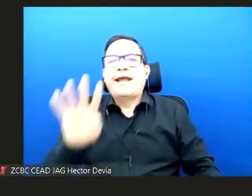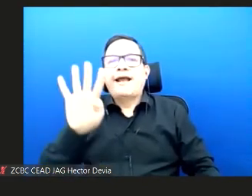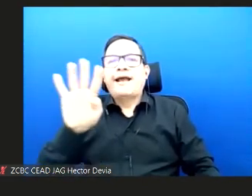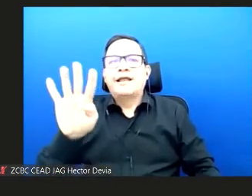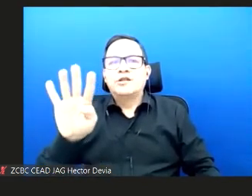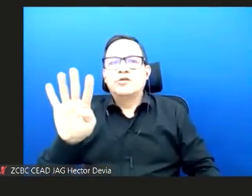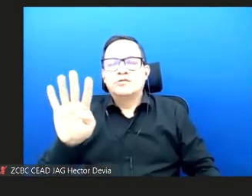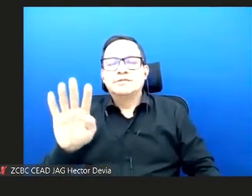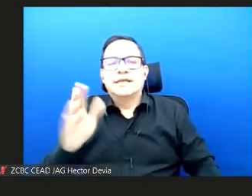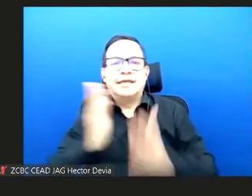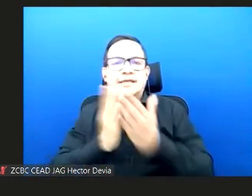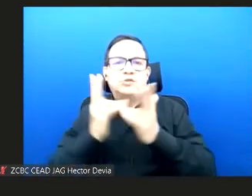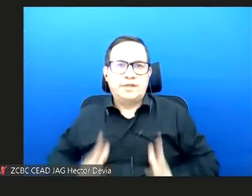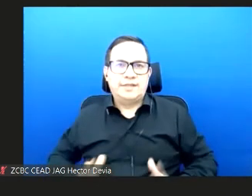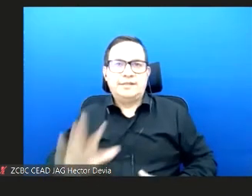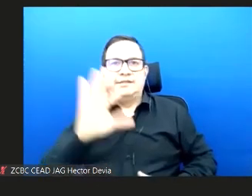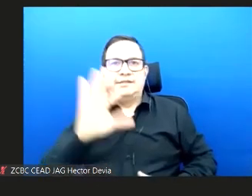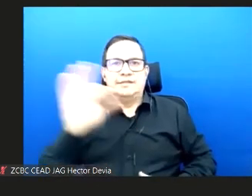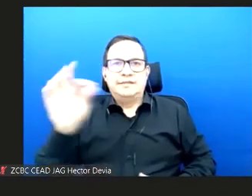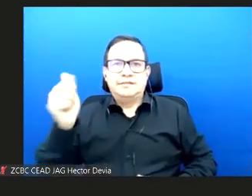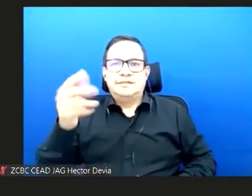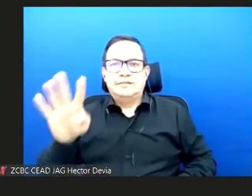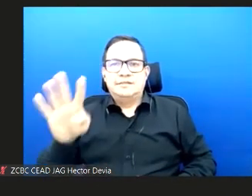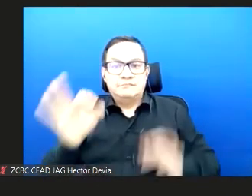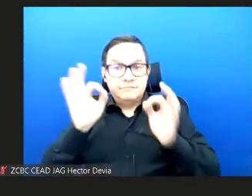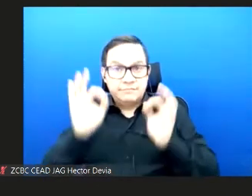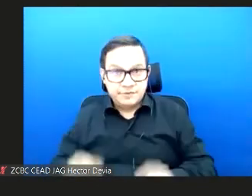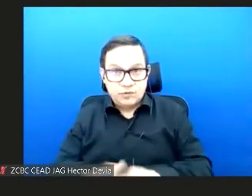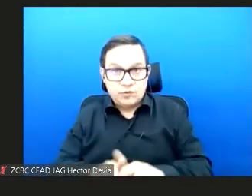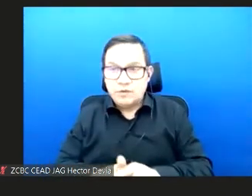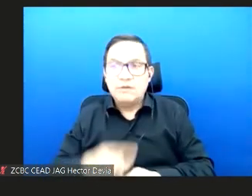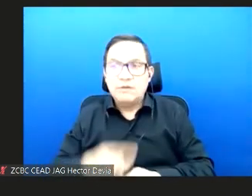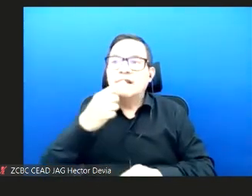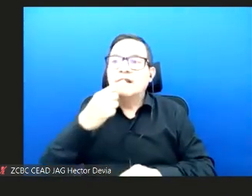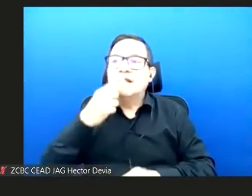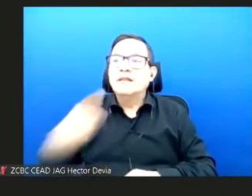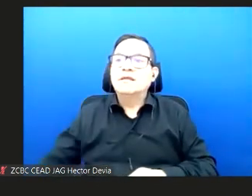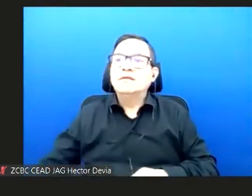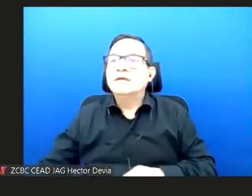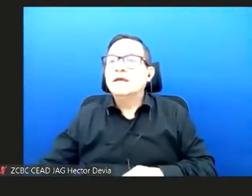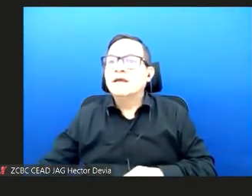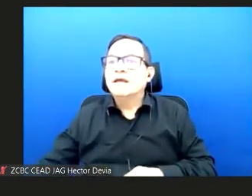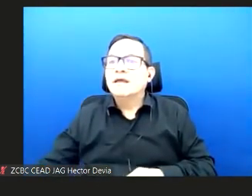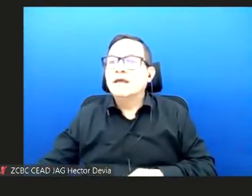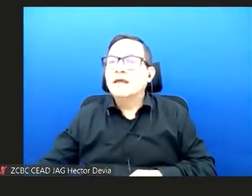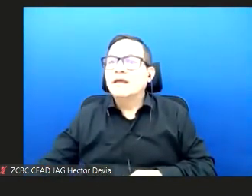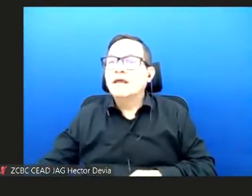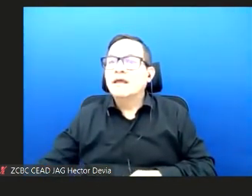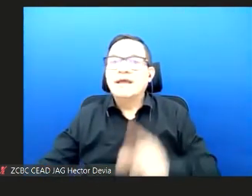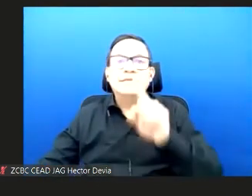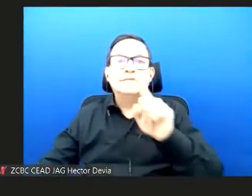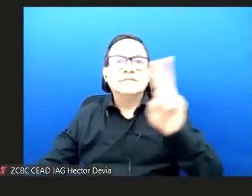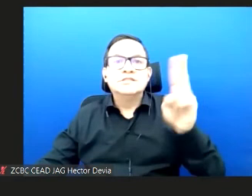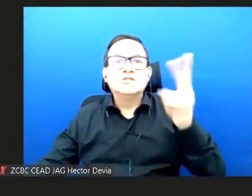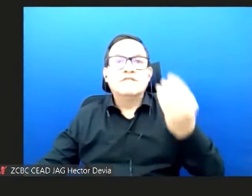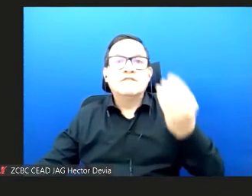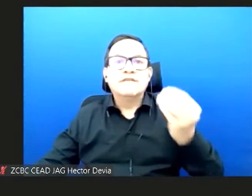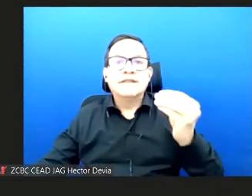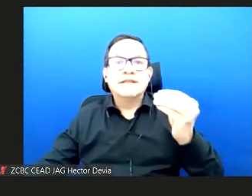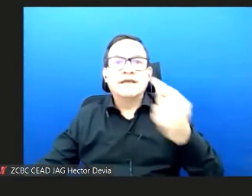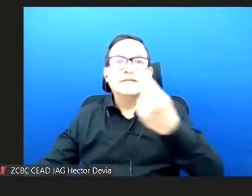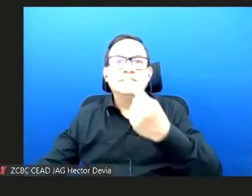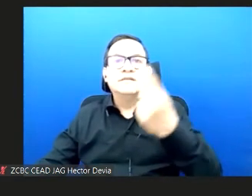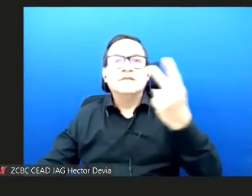Pero nuestra muestra no es de 114, es de 120 estudiantes. ¿Listo? Fíjense que aquí, como les